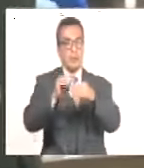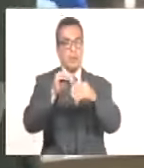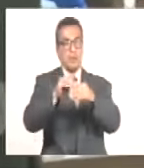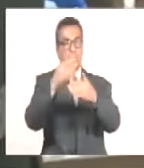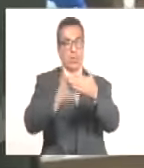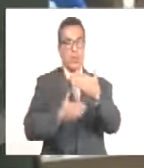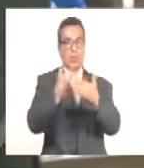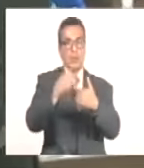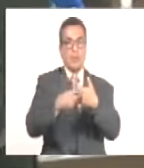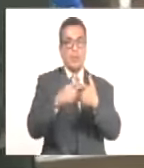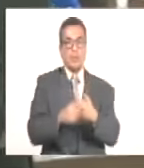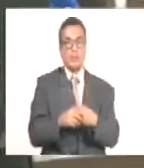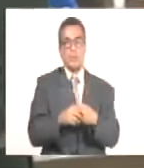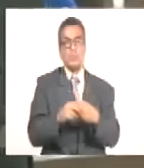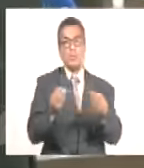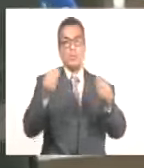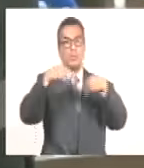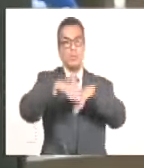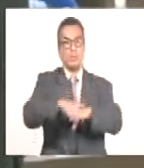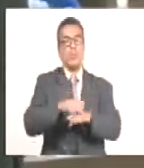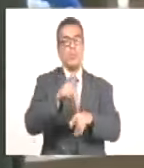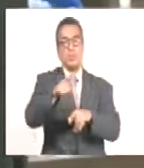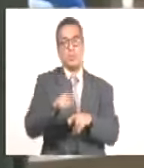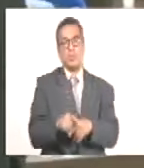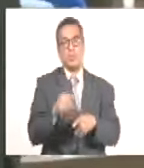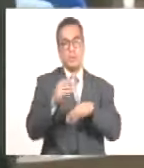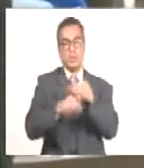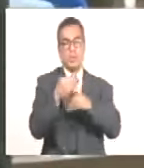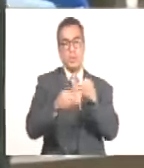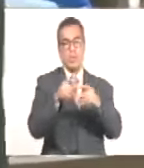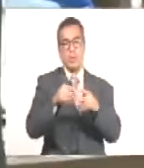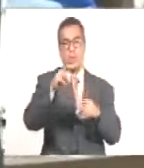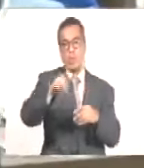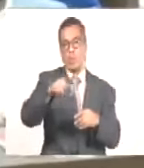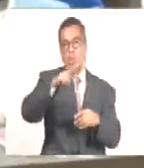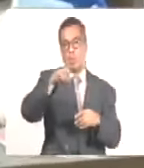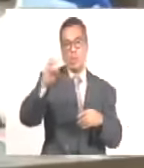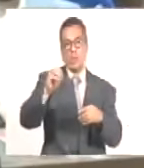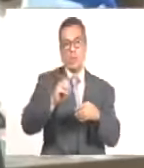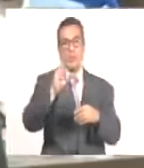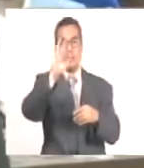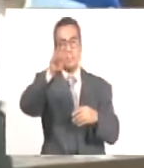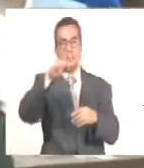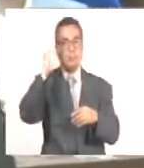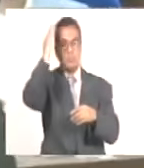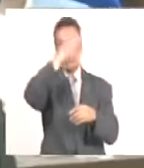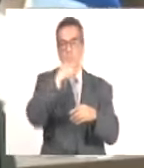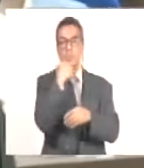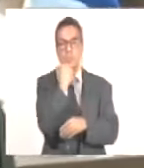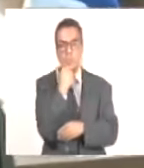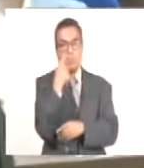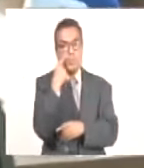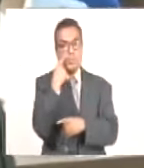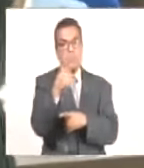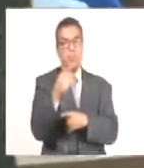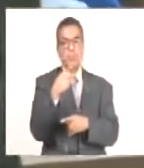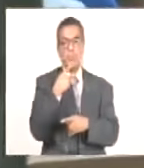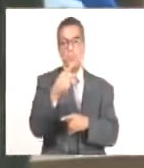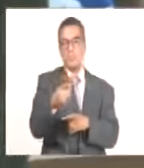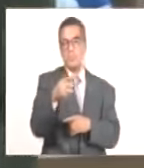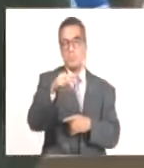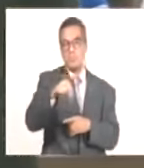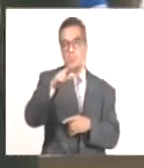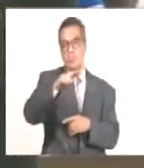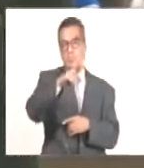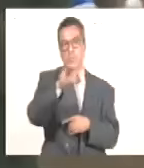proyecto de integración, y que se refería en este caso Monroe a Miranda, pero es un antecedente que tenemos que verlo. Decía Monroe